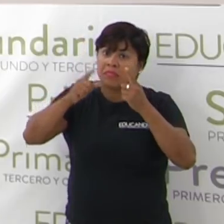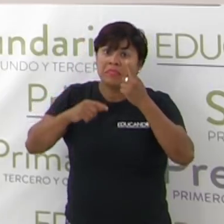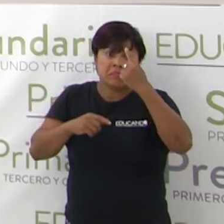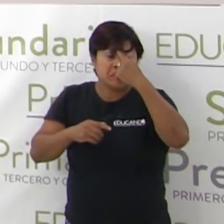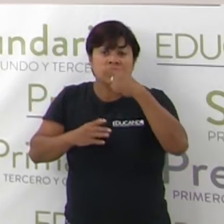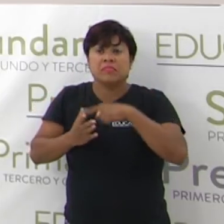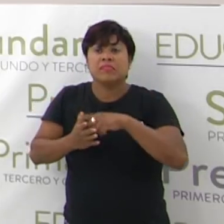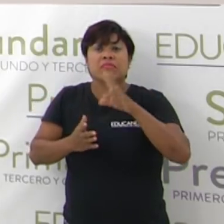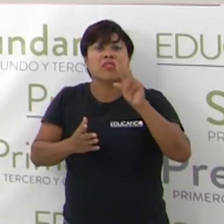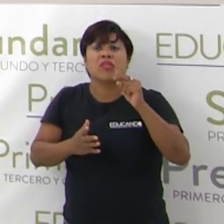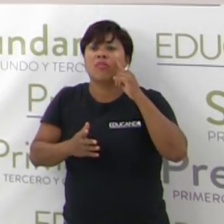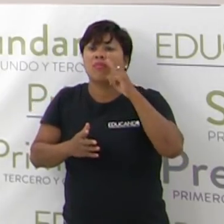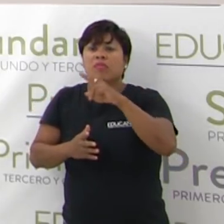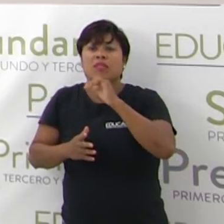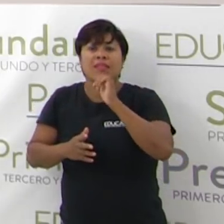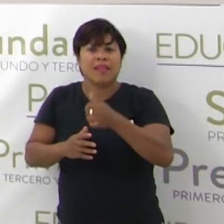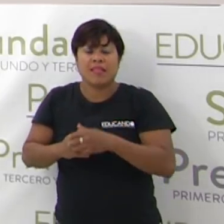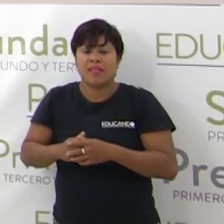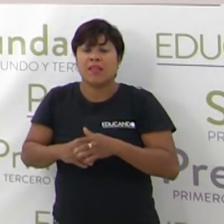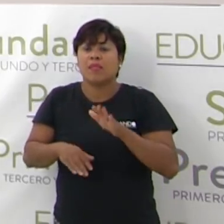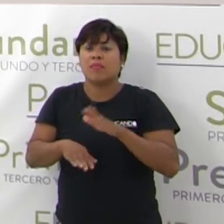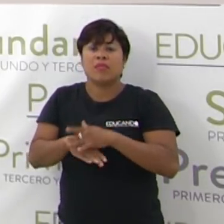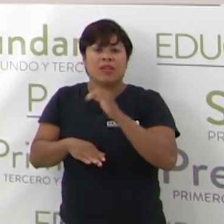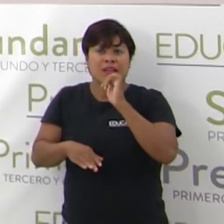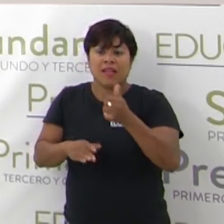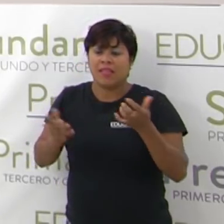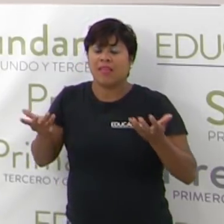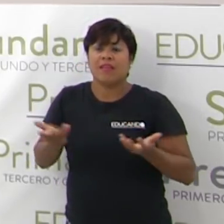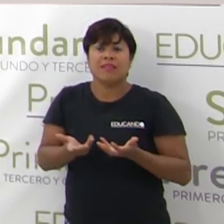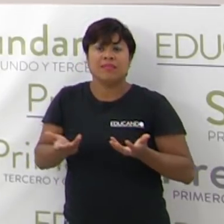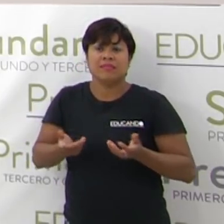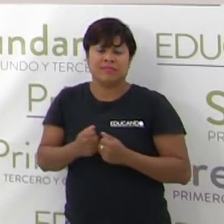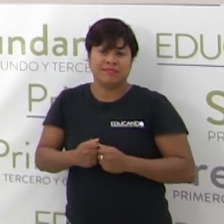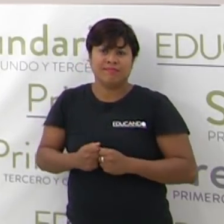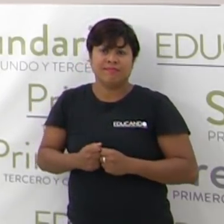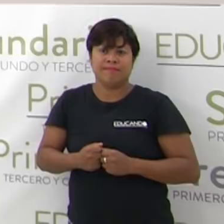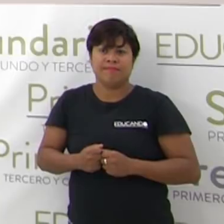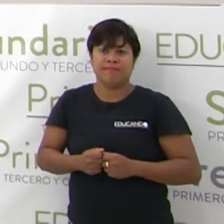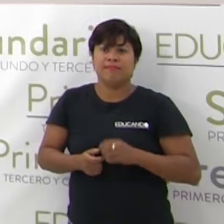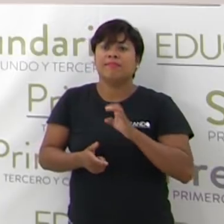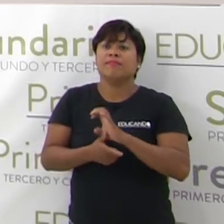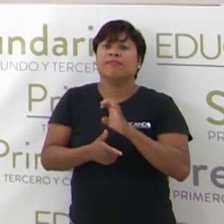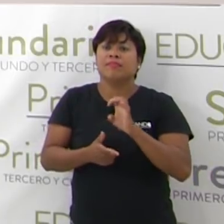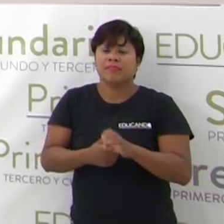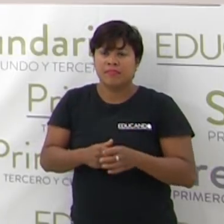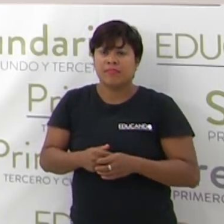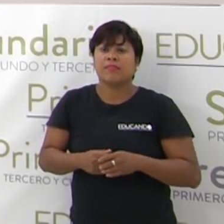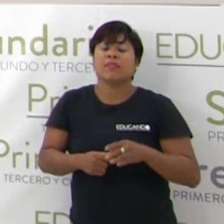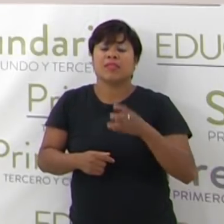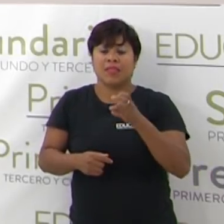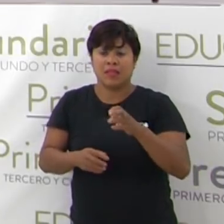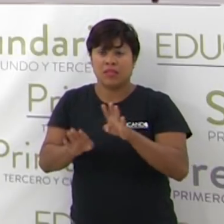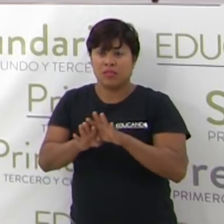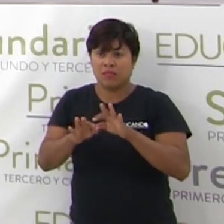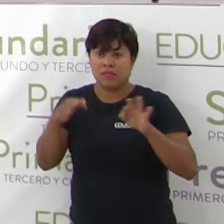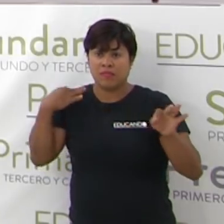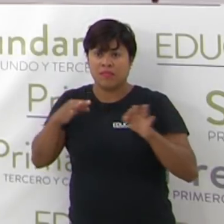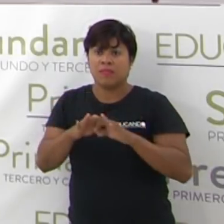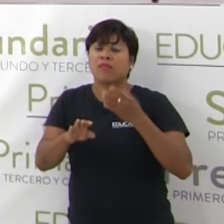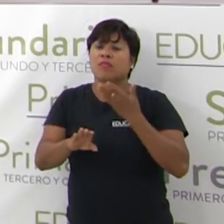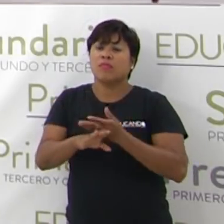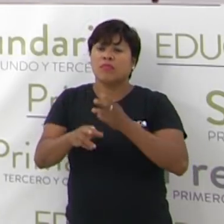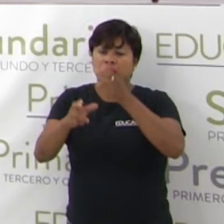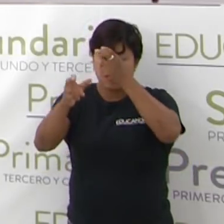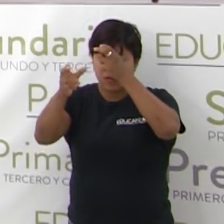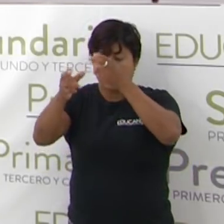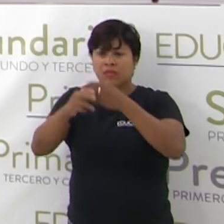vio nada, porque nada había. Y entonces uno de los sastres, que era muy inteligente,